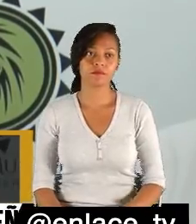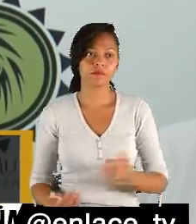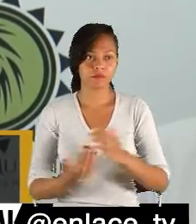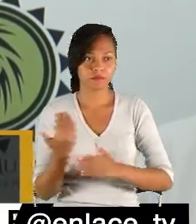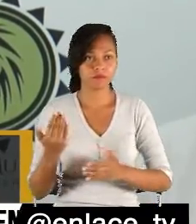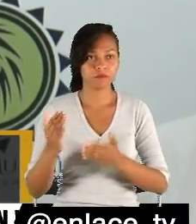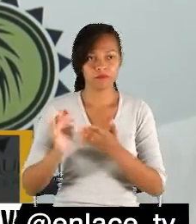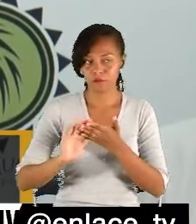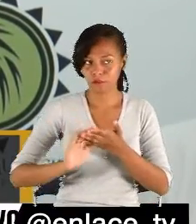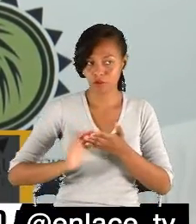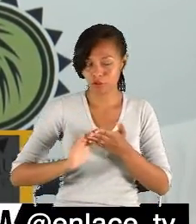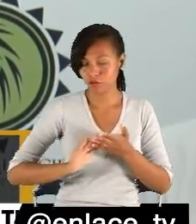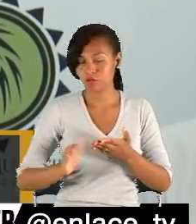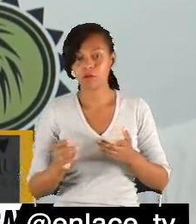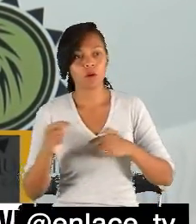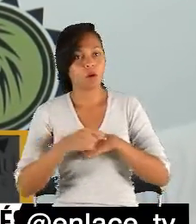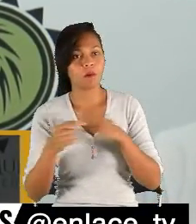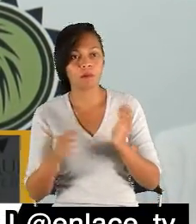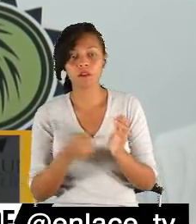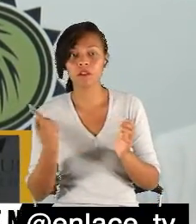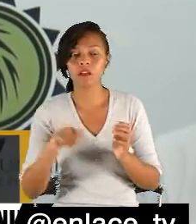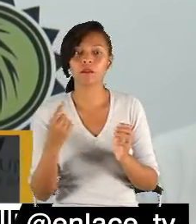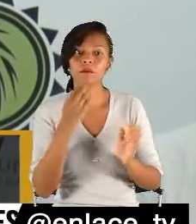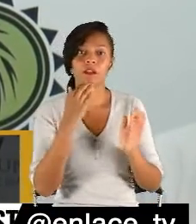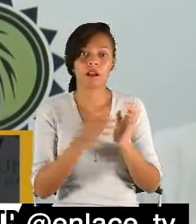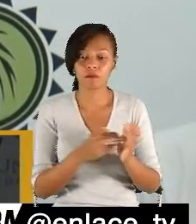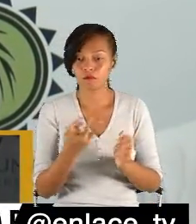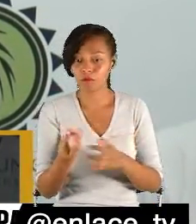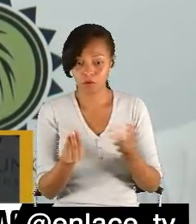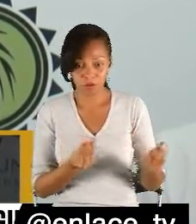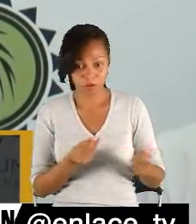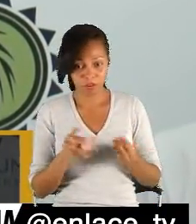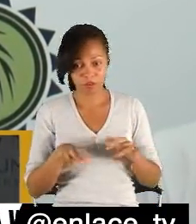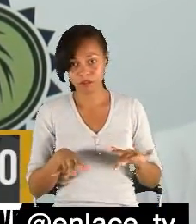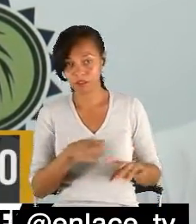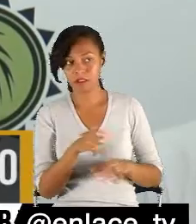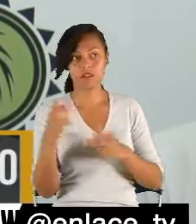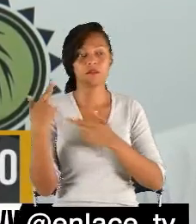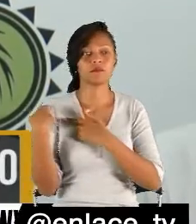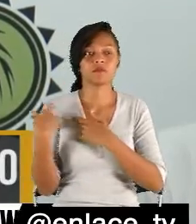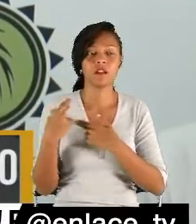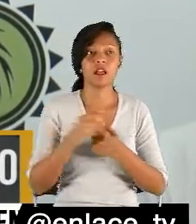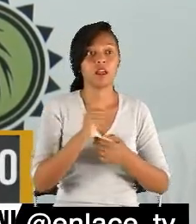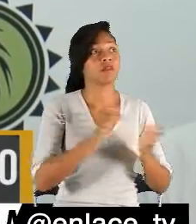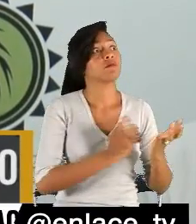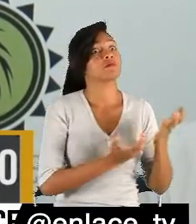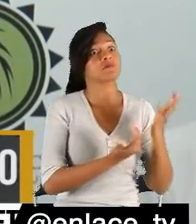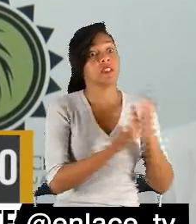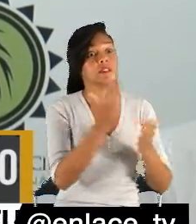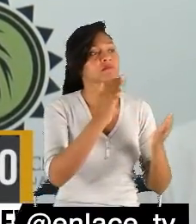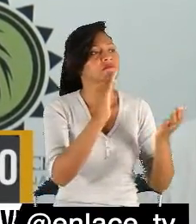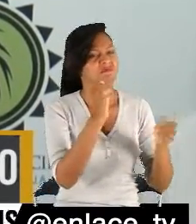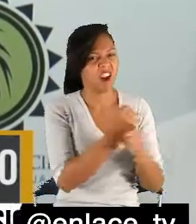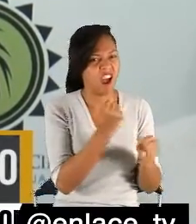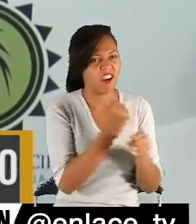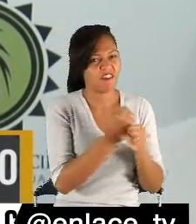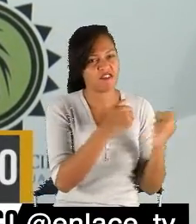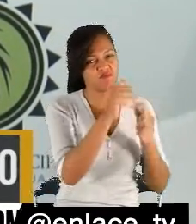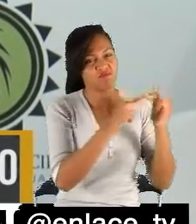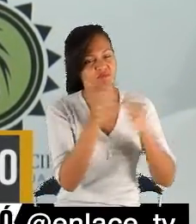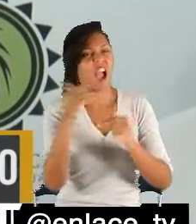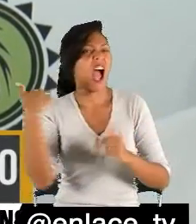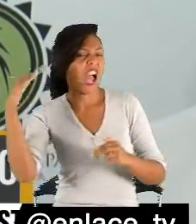ya a cada una de esas secretarías y a todas esas obras que ya habíamos tenido y que habíamos visitado se